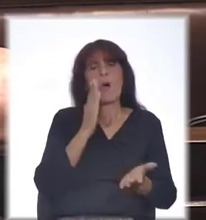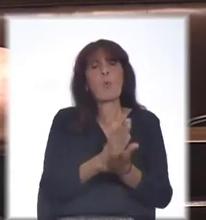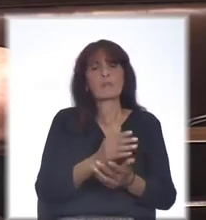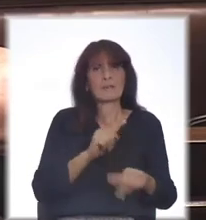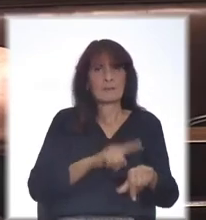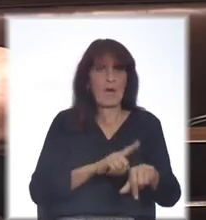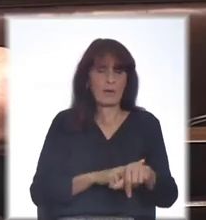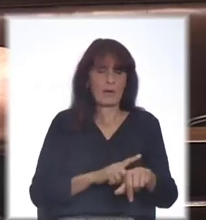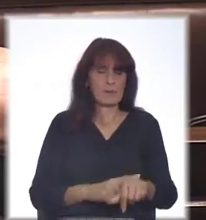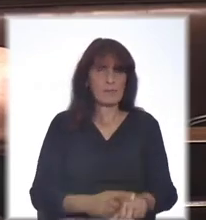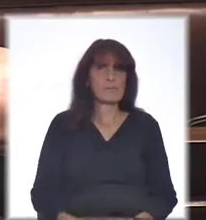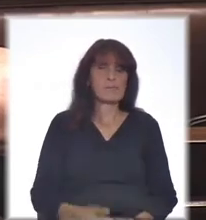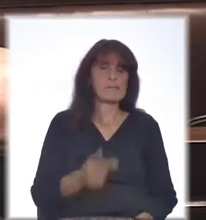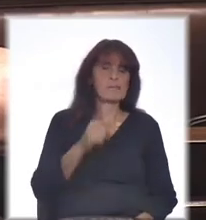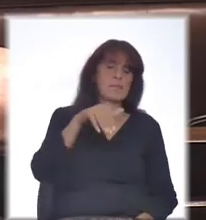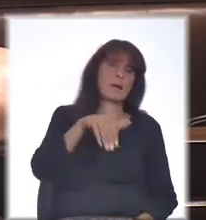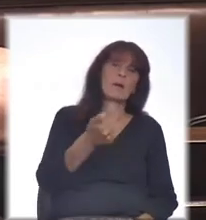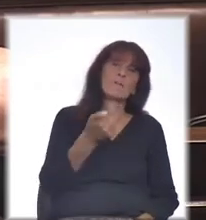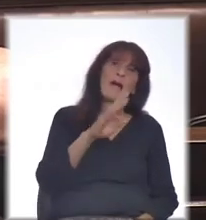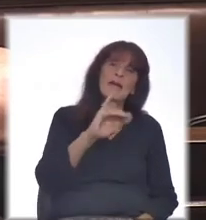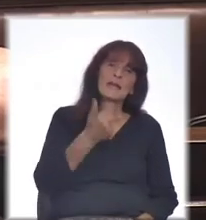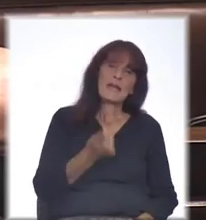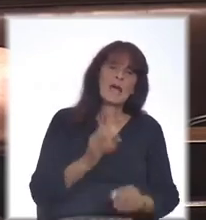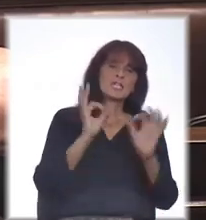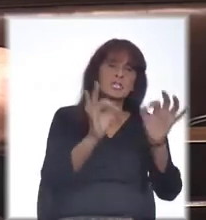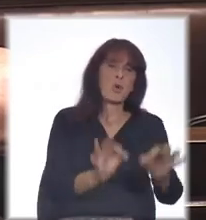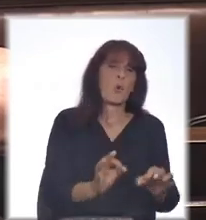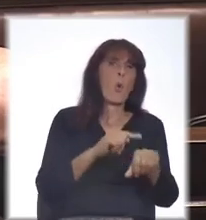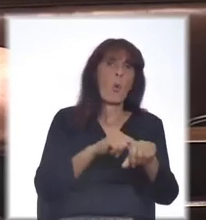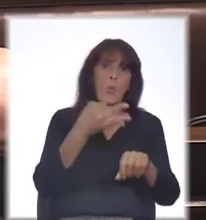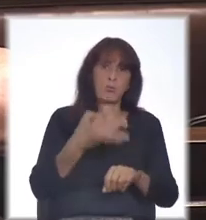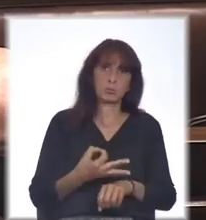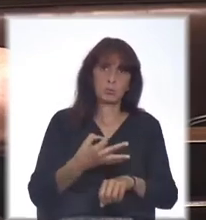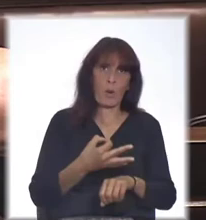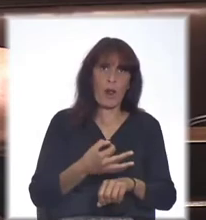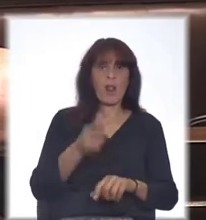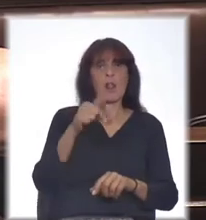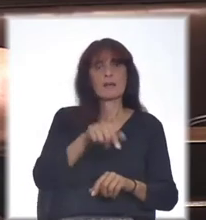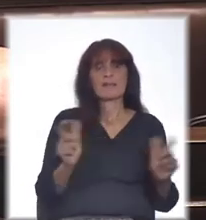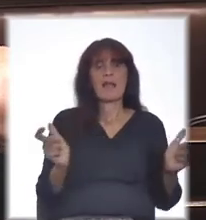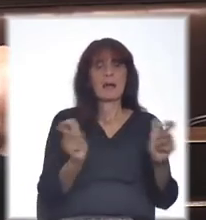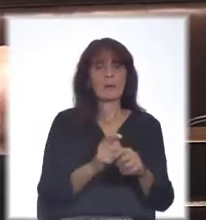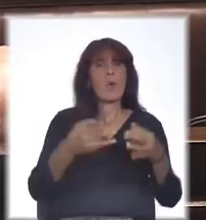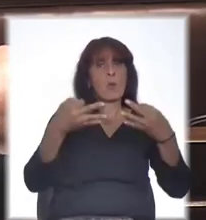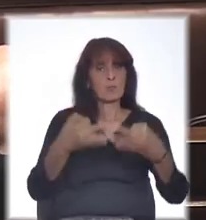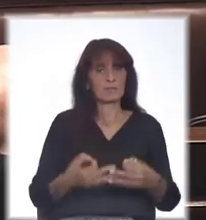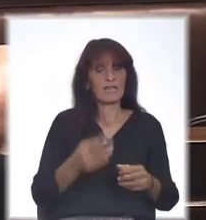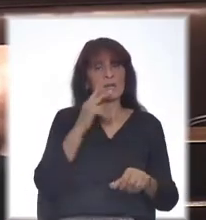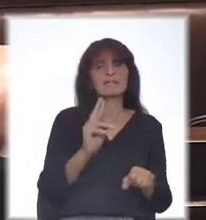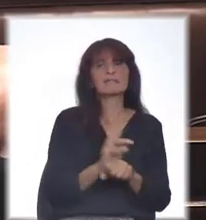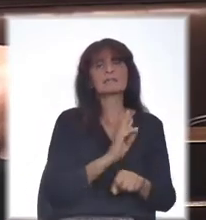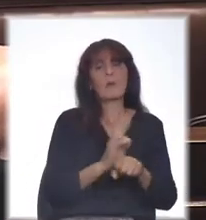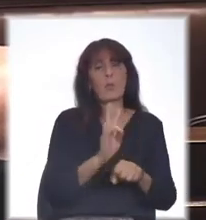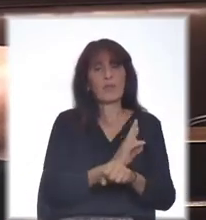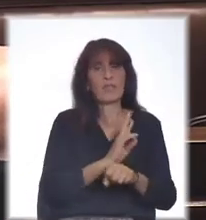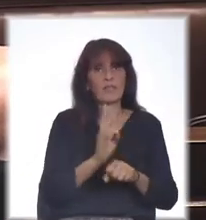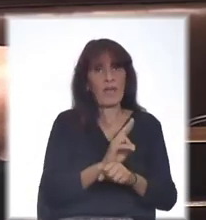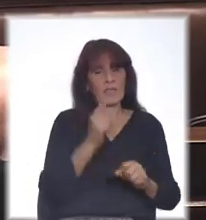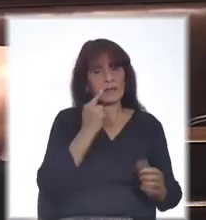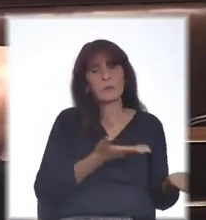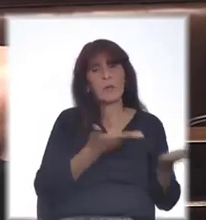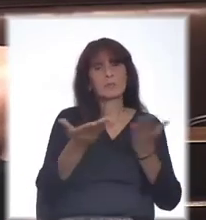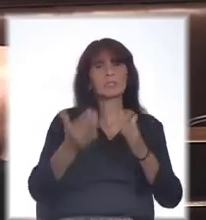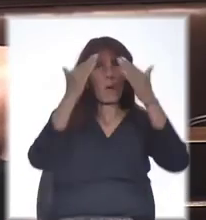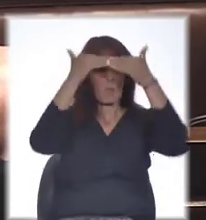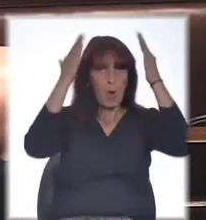mañana. María Josefina llegó puntual a la cita. En esa época arribar a la hora exacta era cuestión de seguridad. La recibió una monja que cumplía